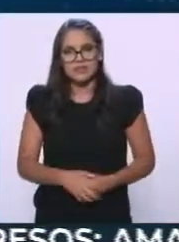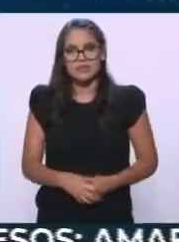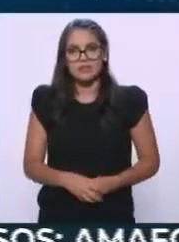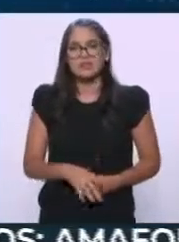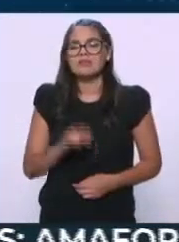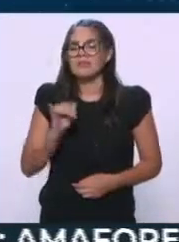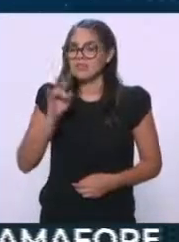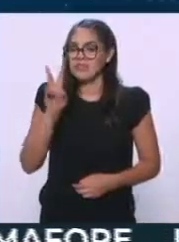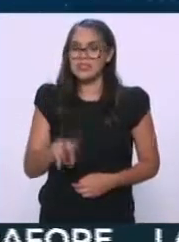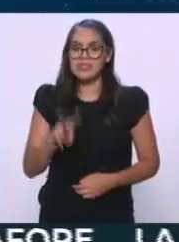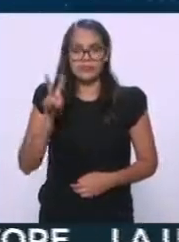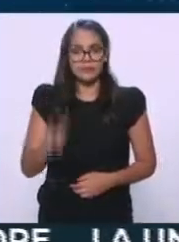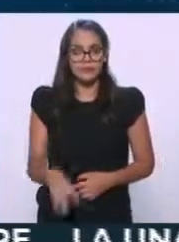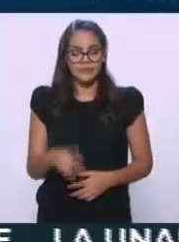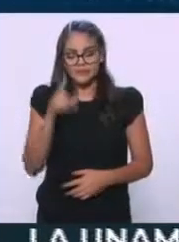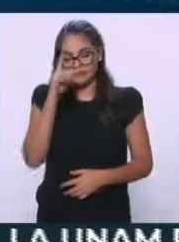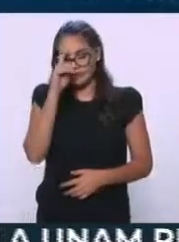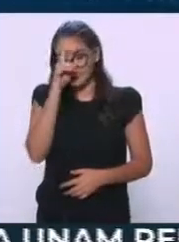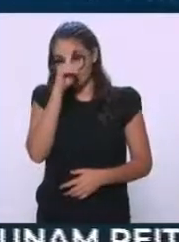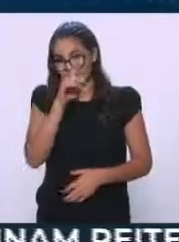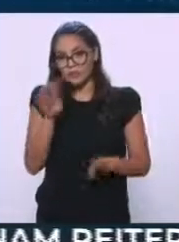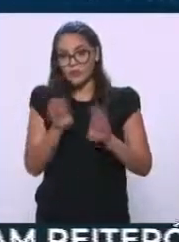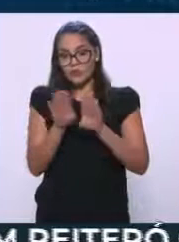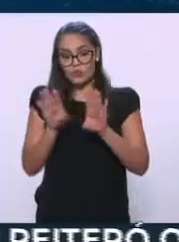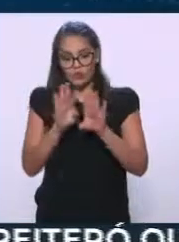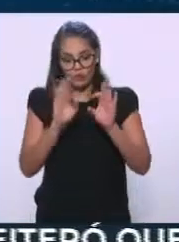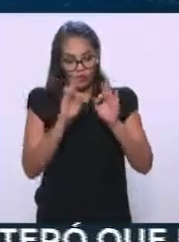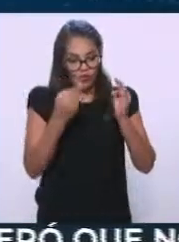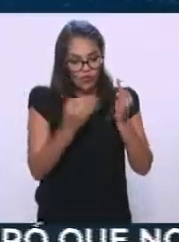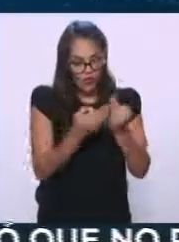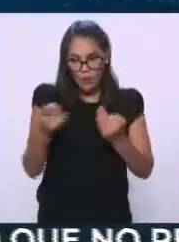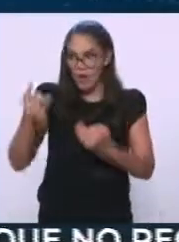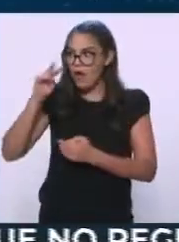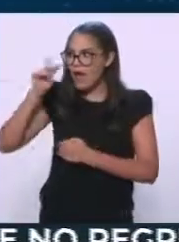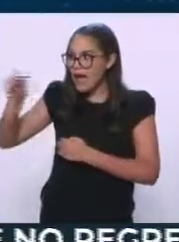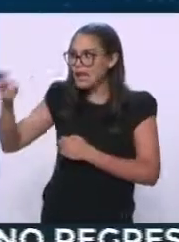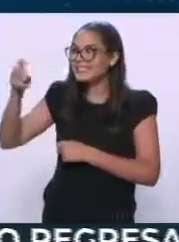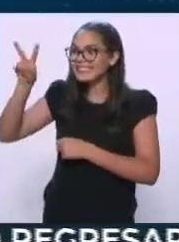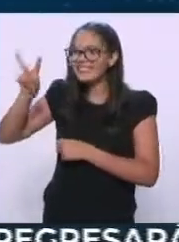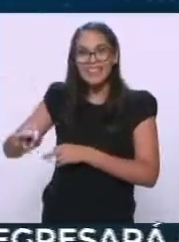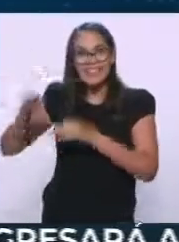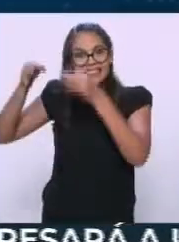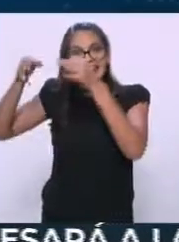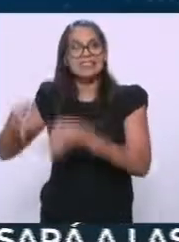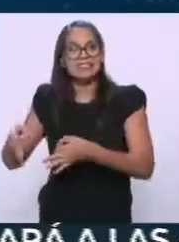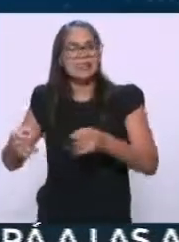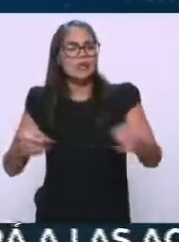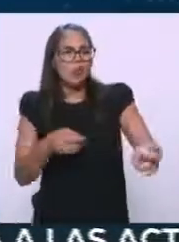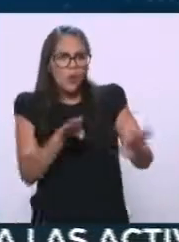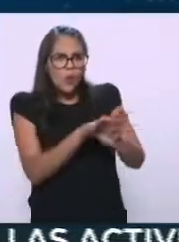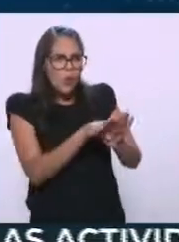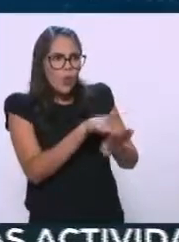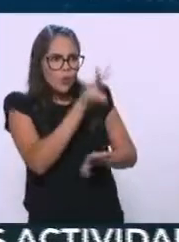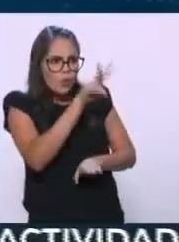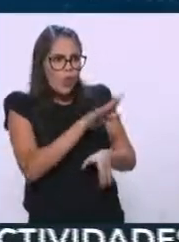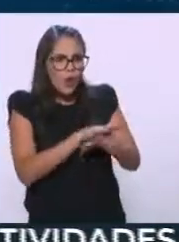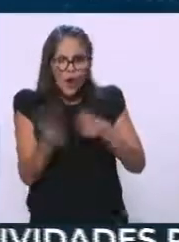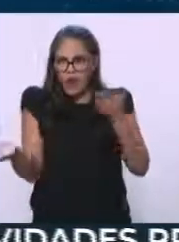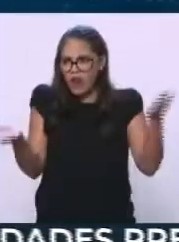franja gris muy grande, es decir, no hay mecanismos para saber qué es verdadero, qué es oficial y qué no es oficial en las